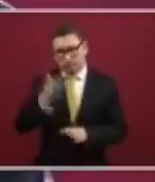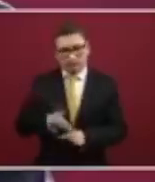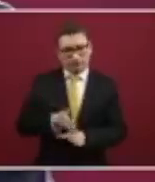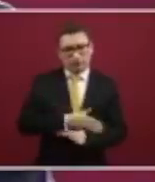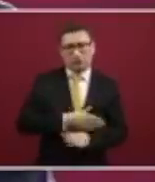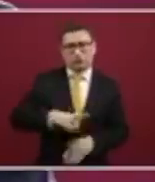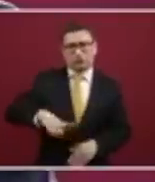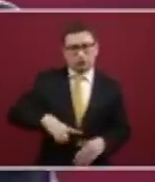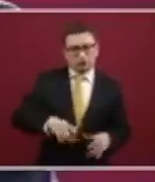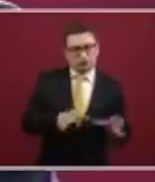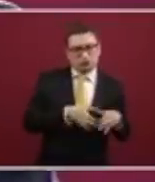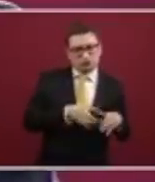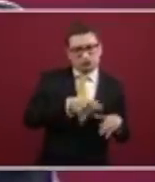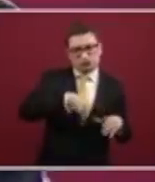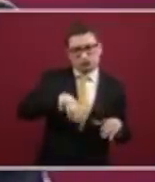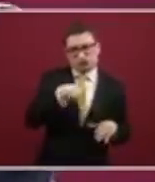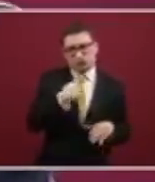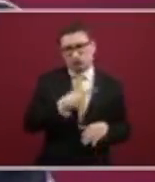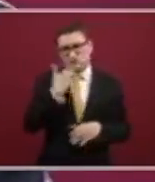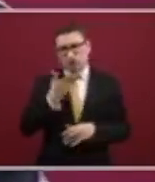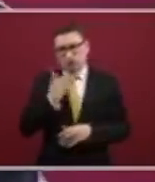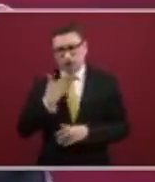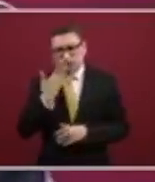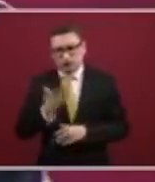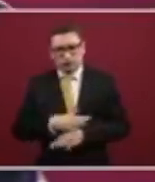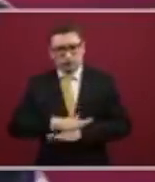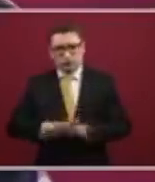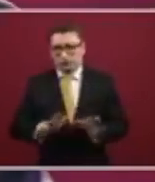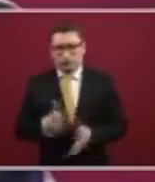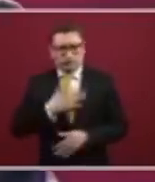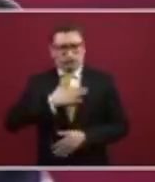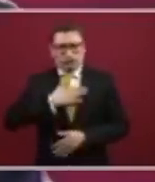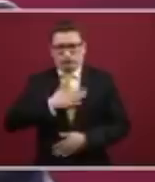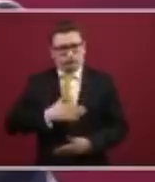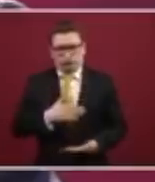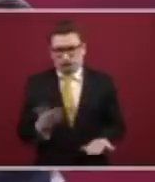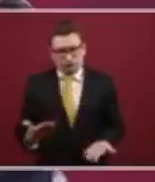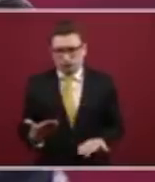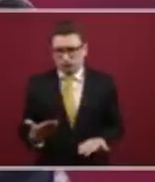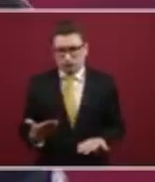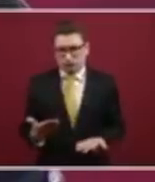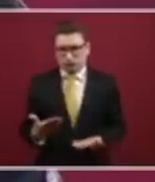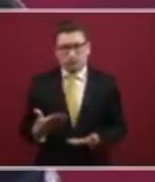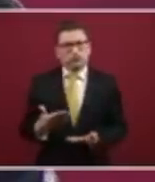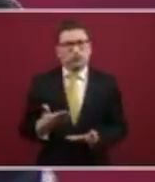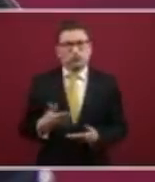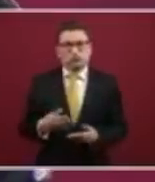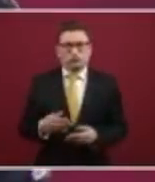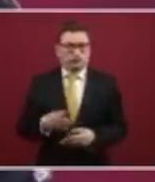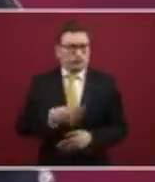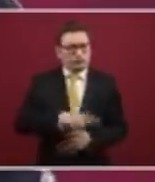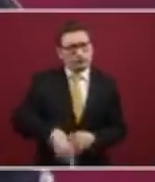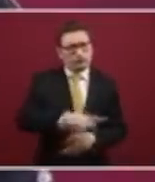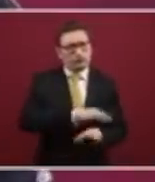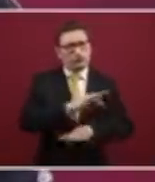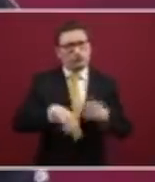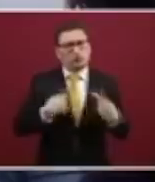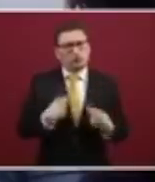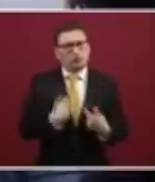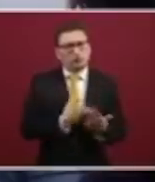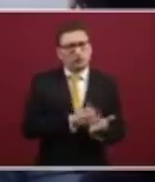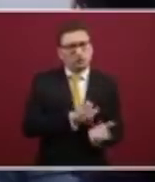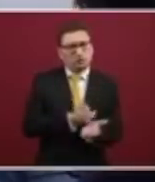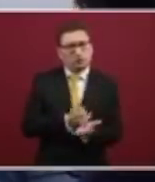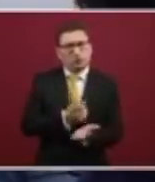neoliberal. Y eso se termina. No es justo que pague impuesto el pueblo raso, todo